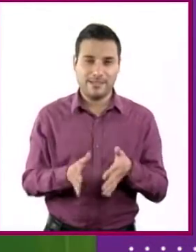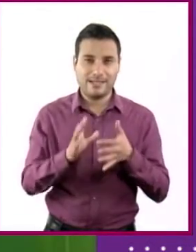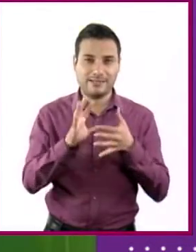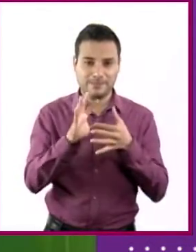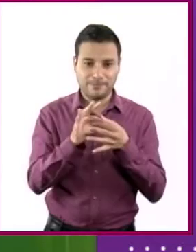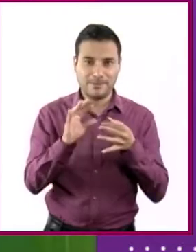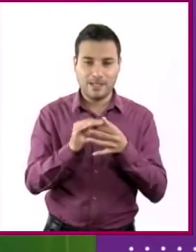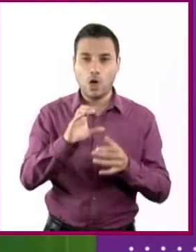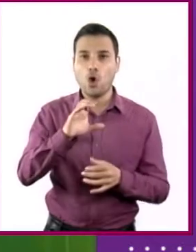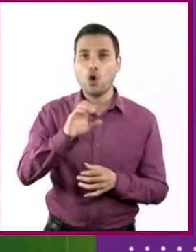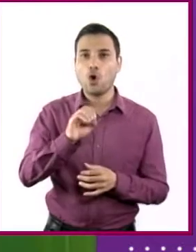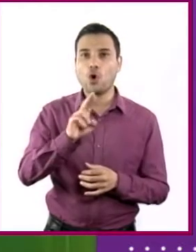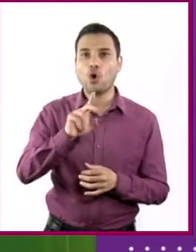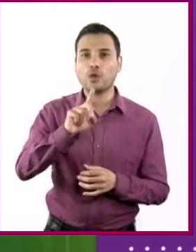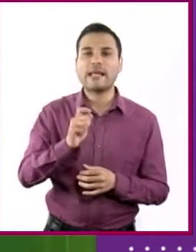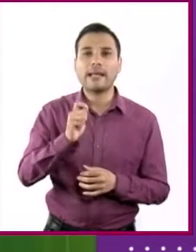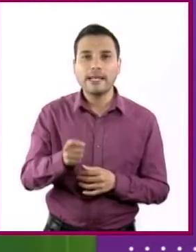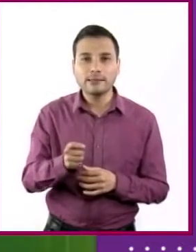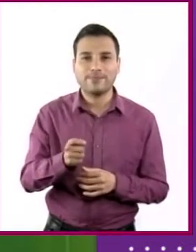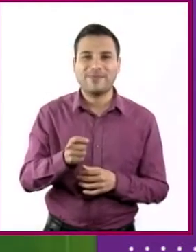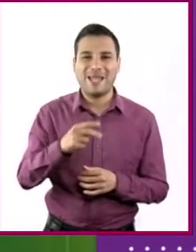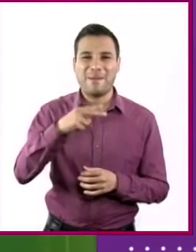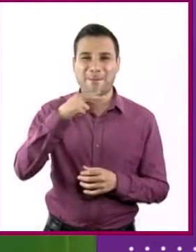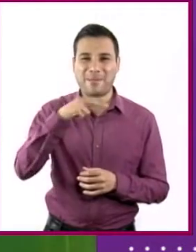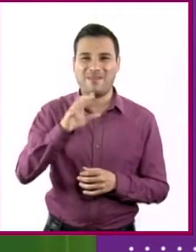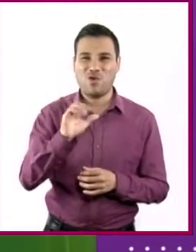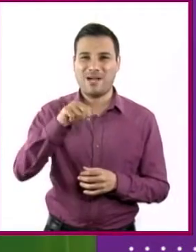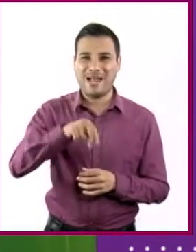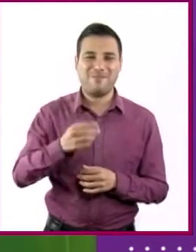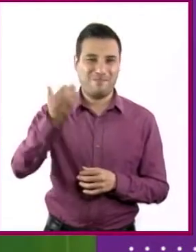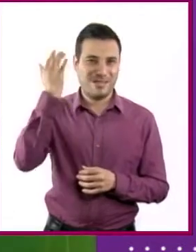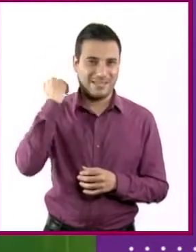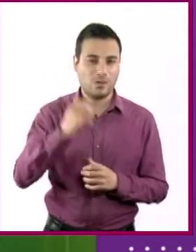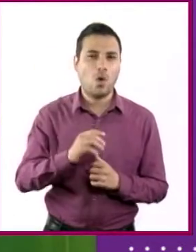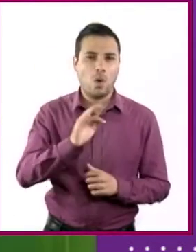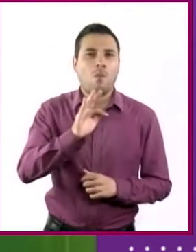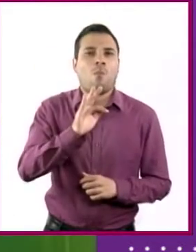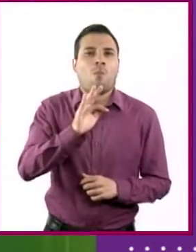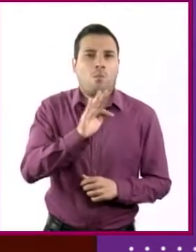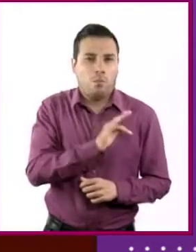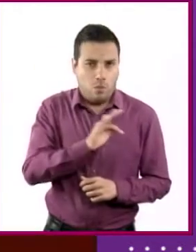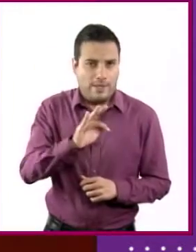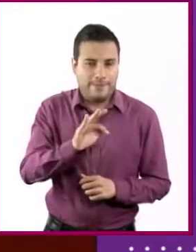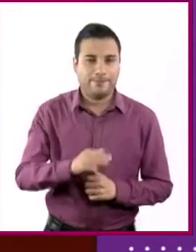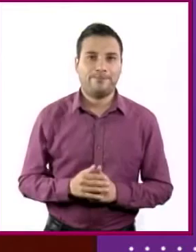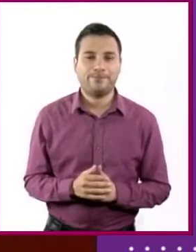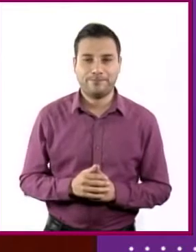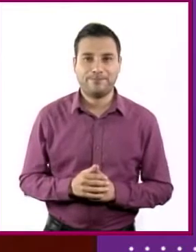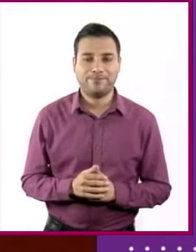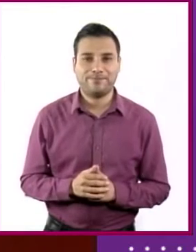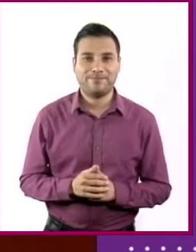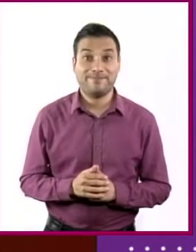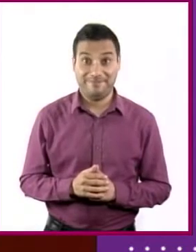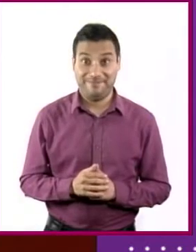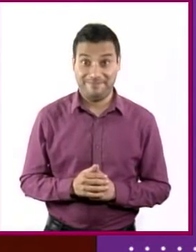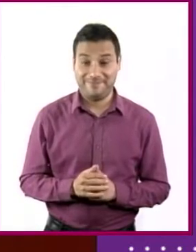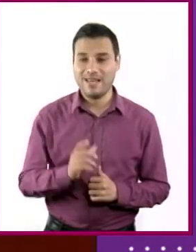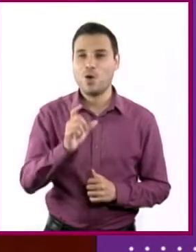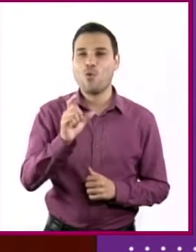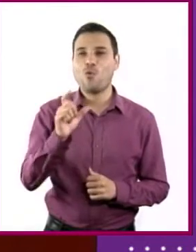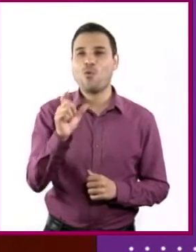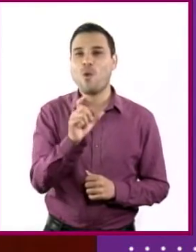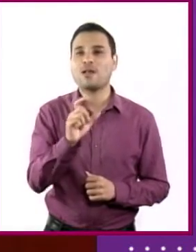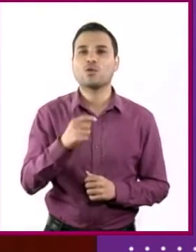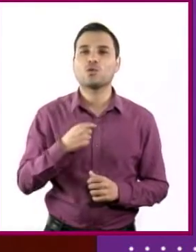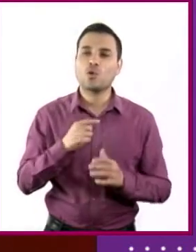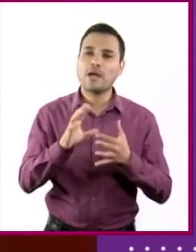could como la forma en pasado del verbo can, que significa poder hacer algo. Así que cuando decimos que